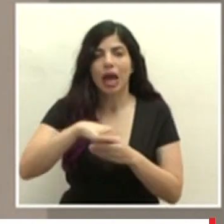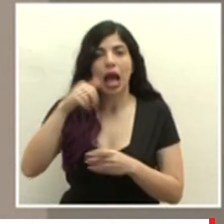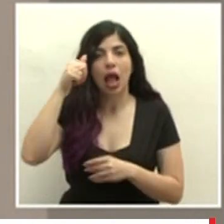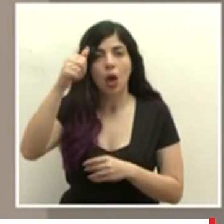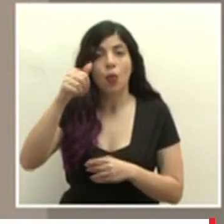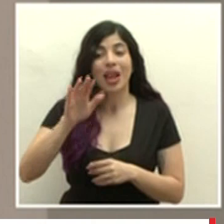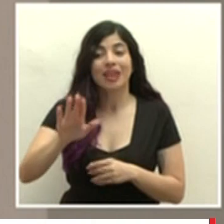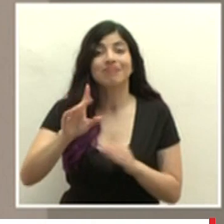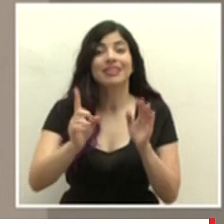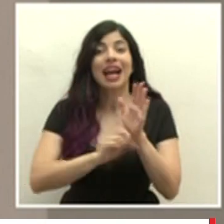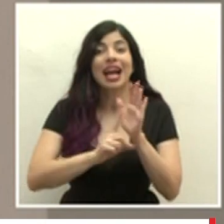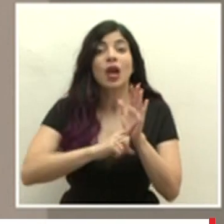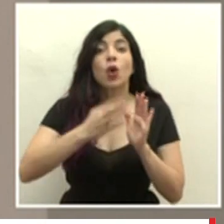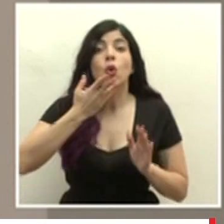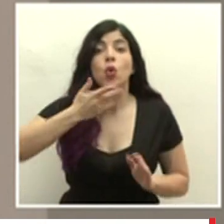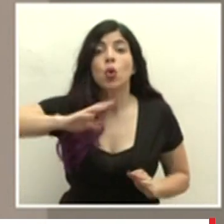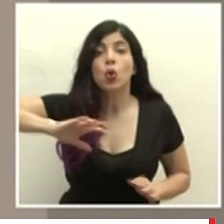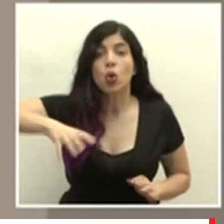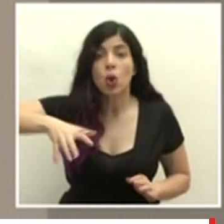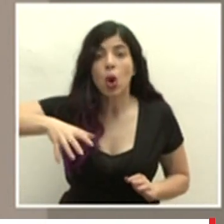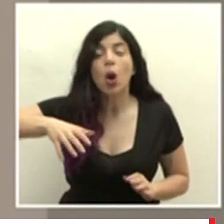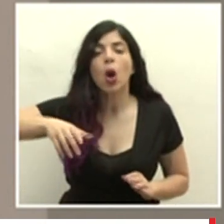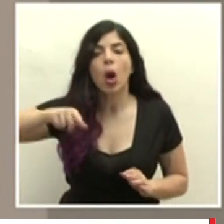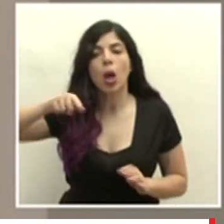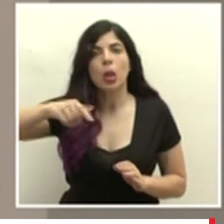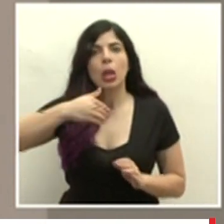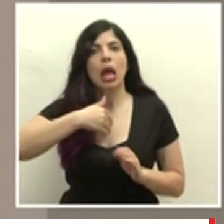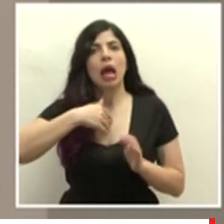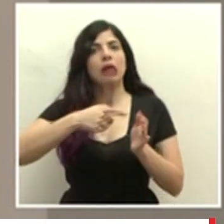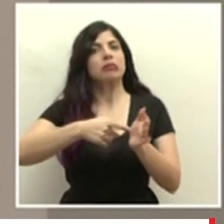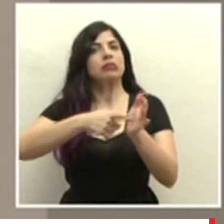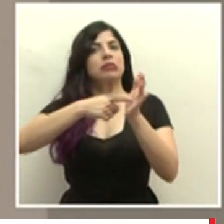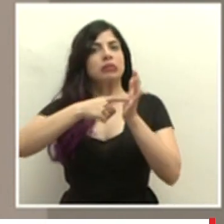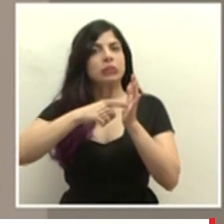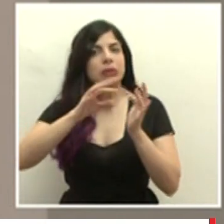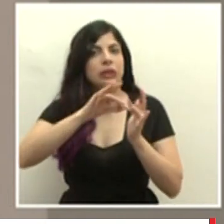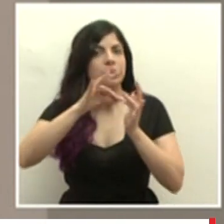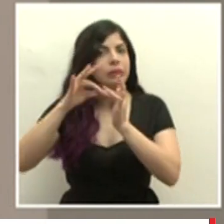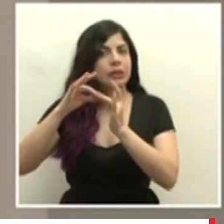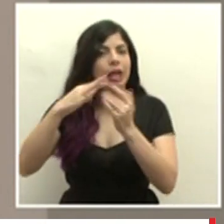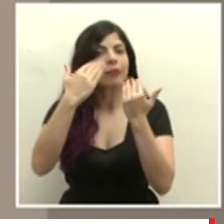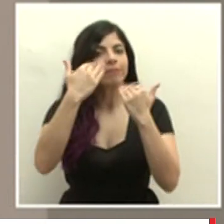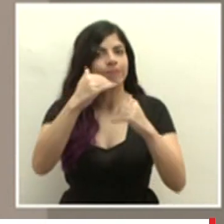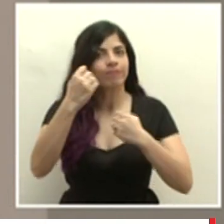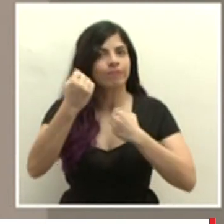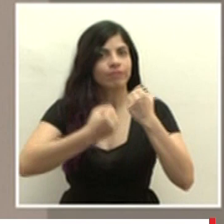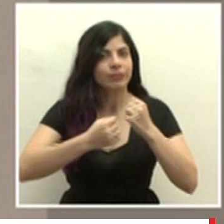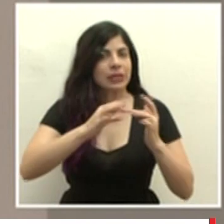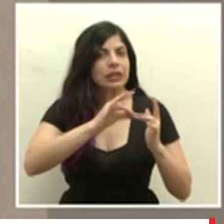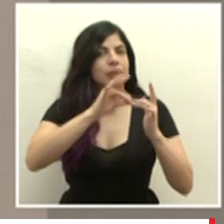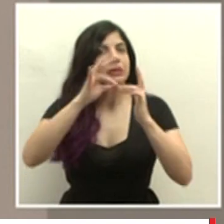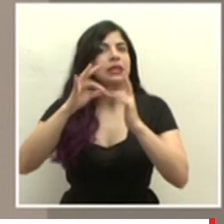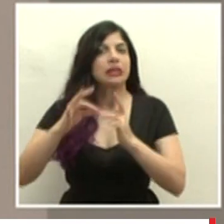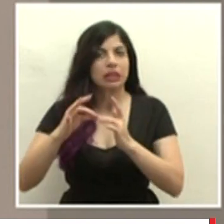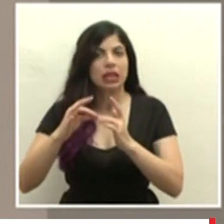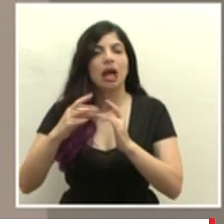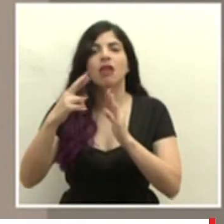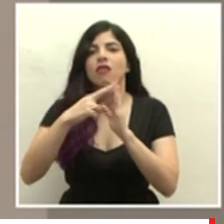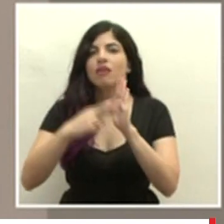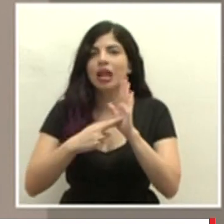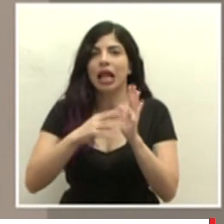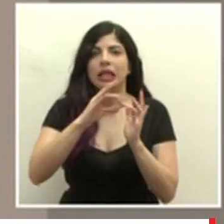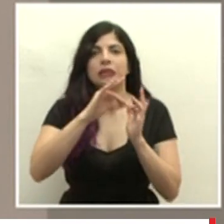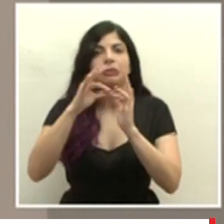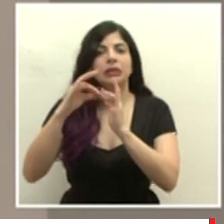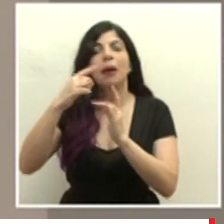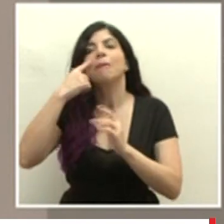de alerta naranja tiene condiciones especiales de restricción vehicular y de regulación especial de apertura